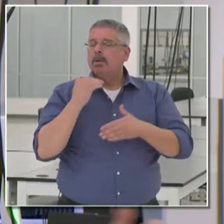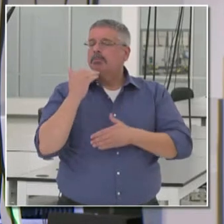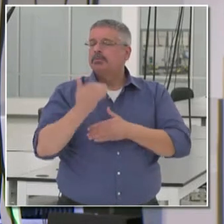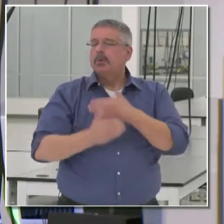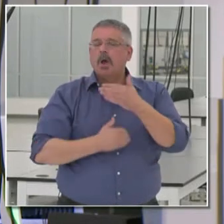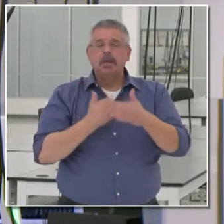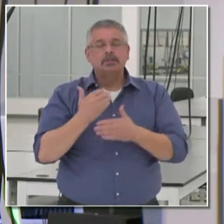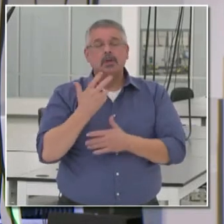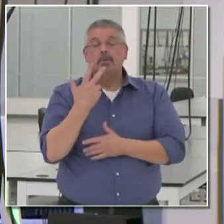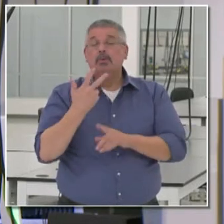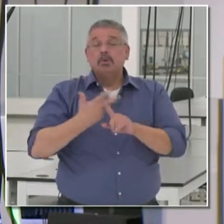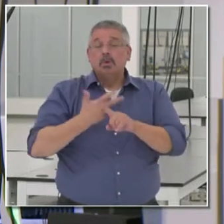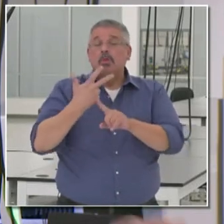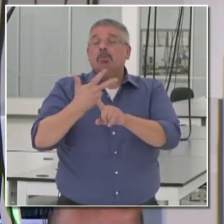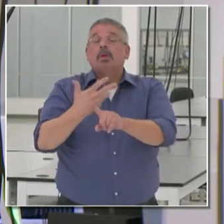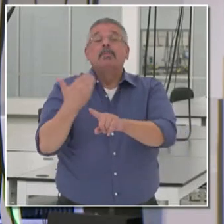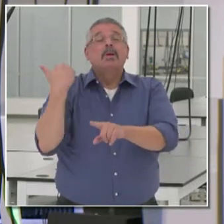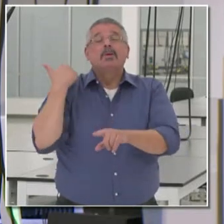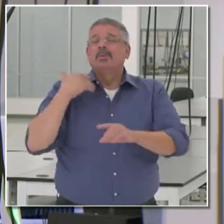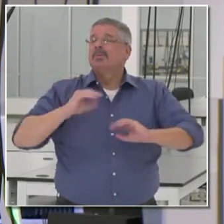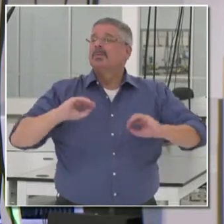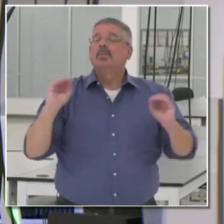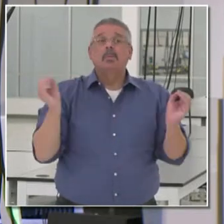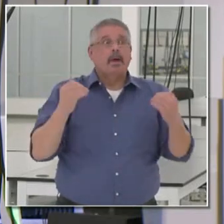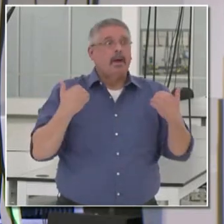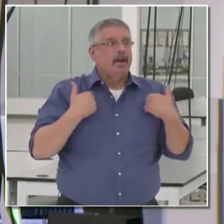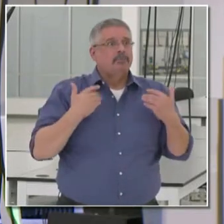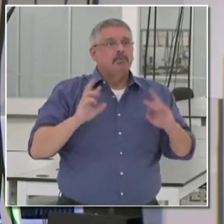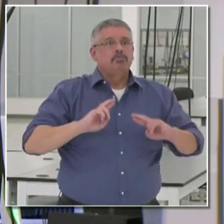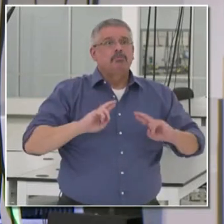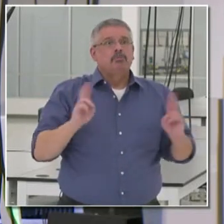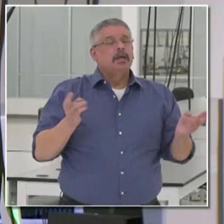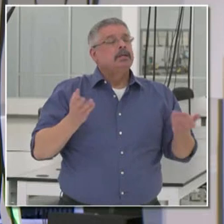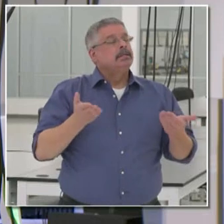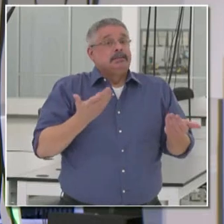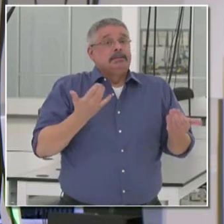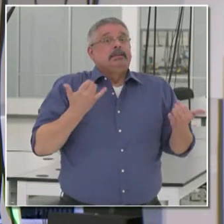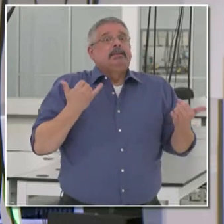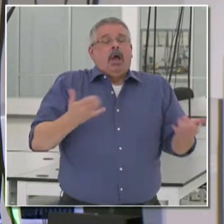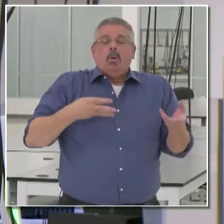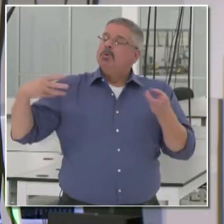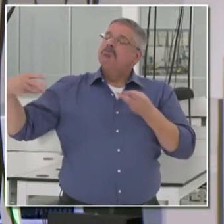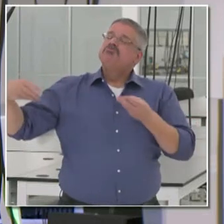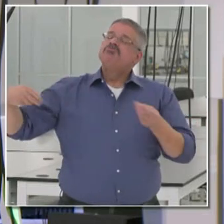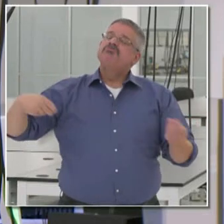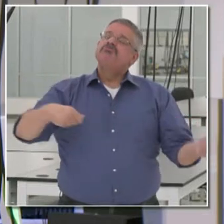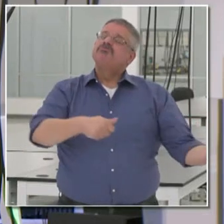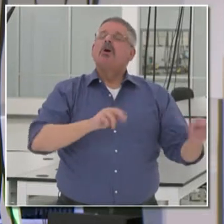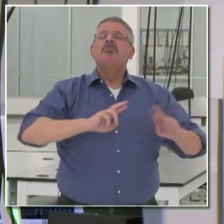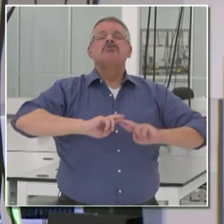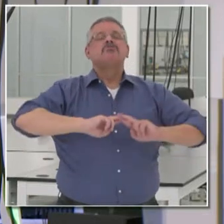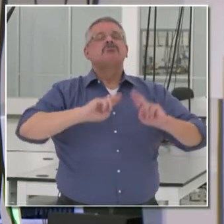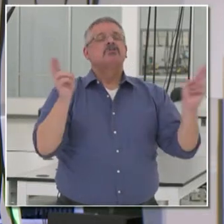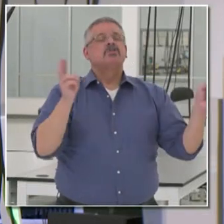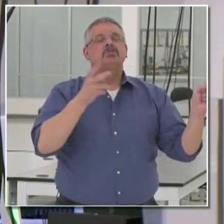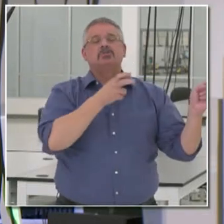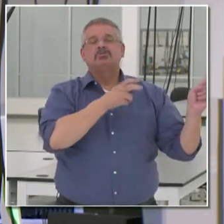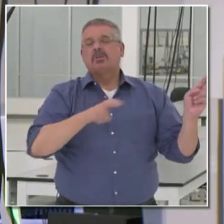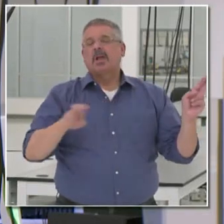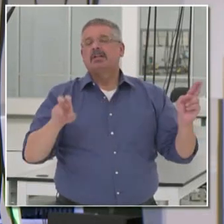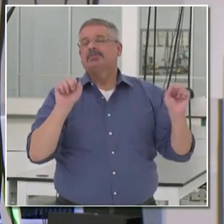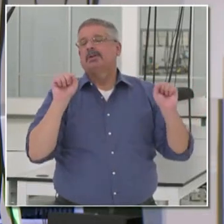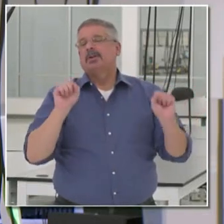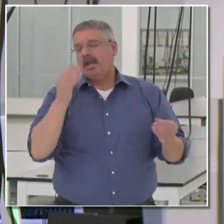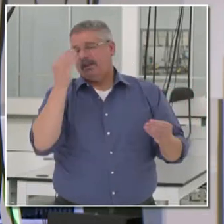protocolos y procesos que hace dos o tres meses no permitían esta facilidad está fluida y fluidez de